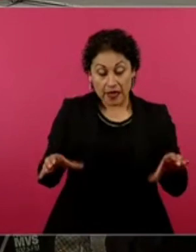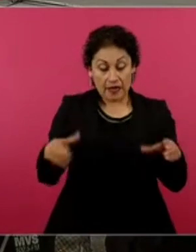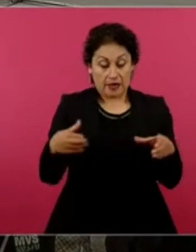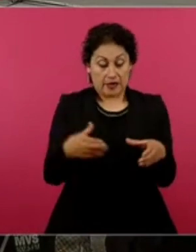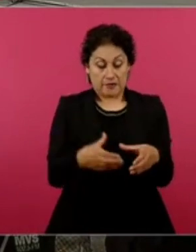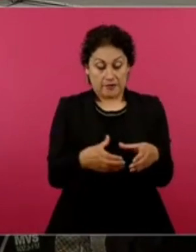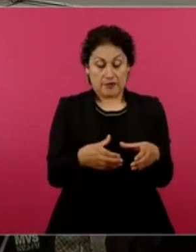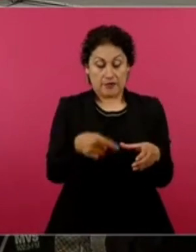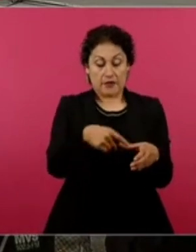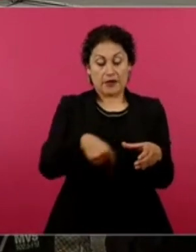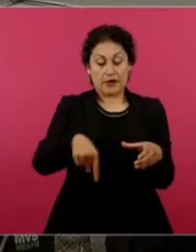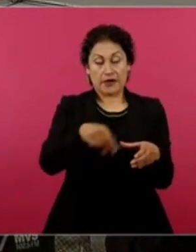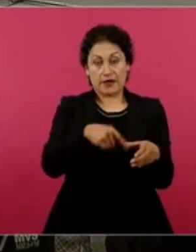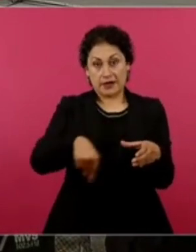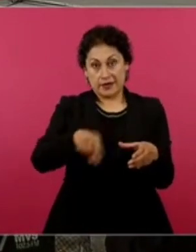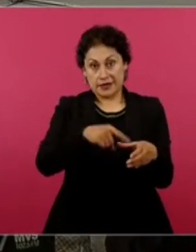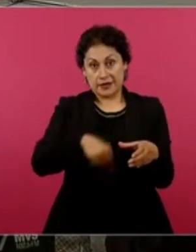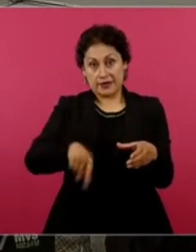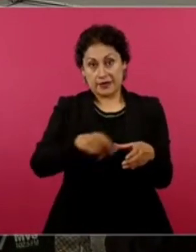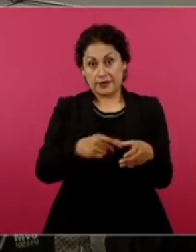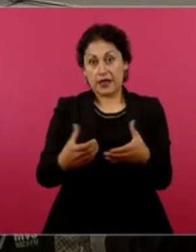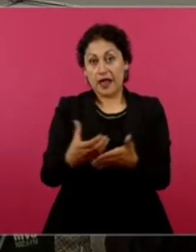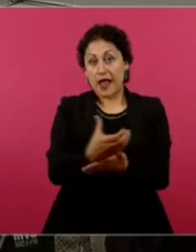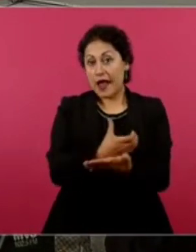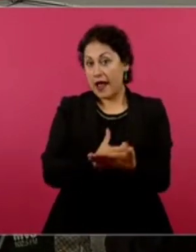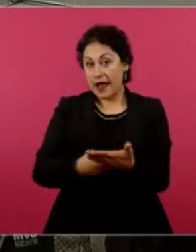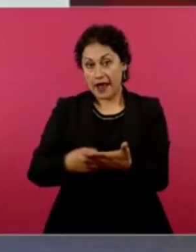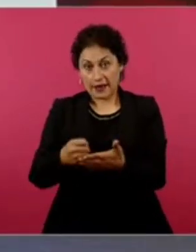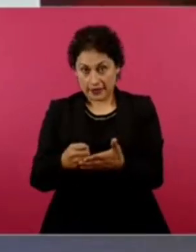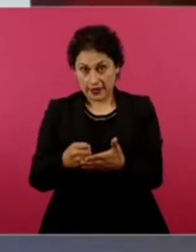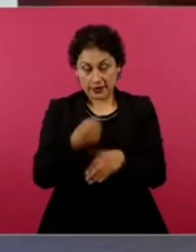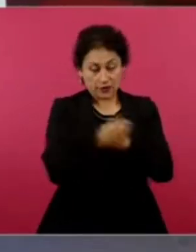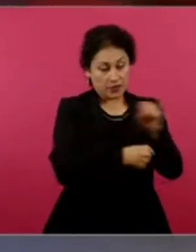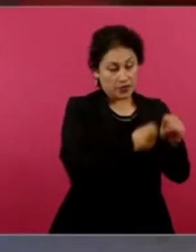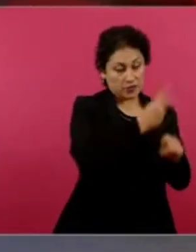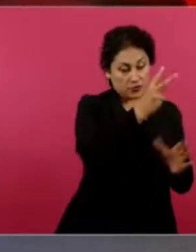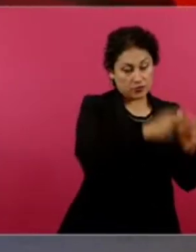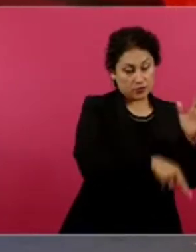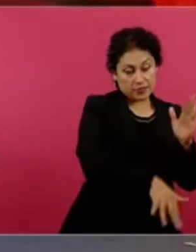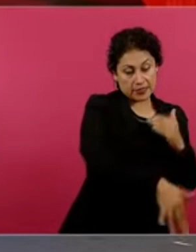en total, del 15 hasta la fecha,